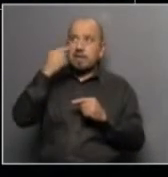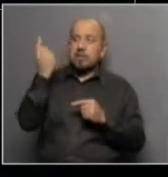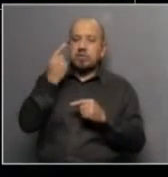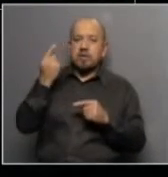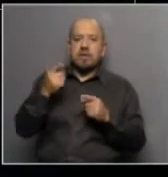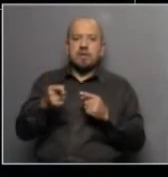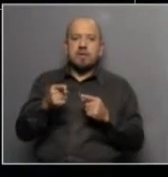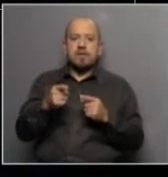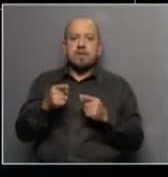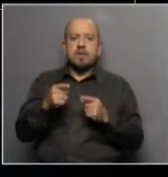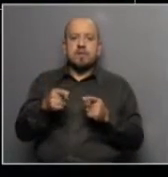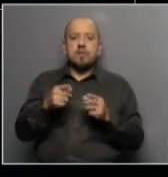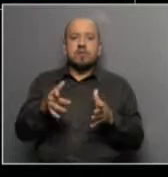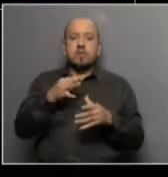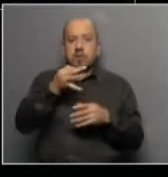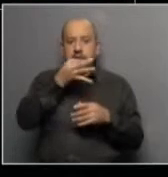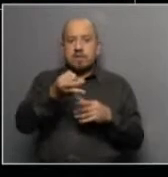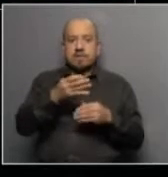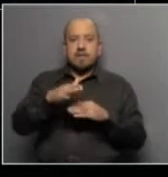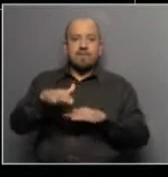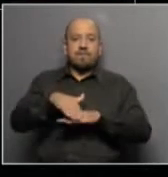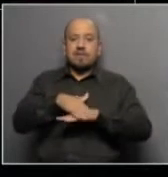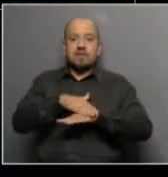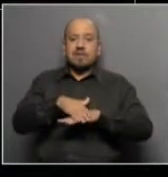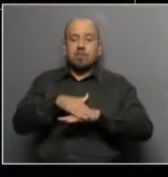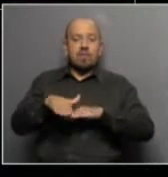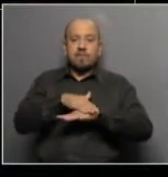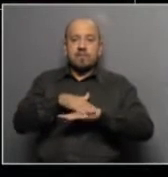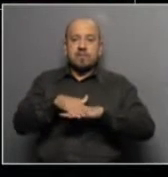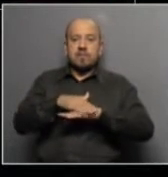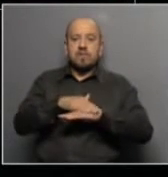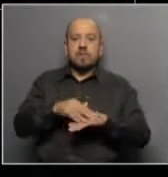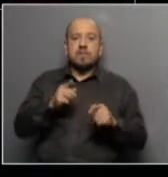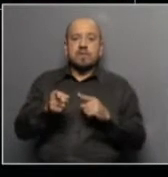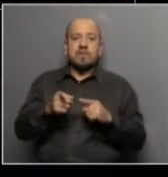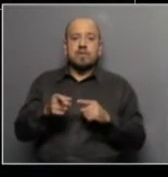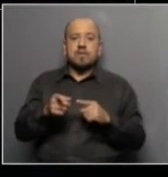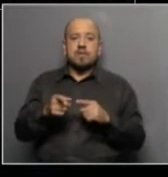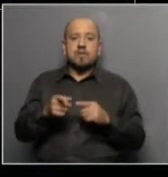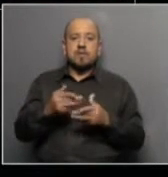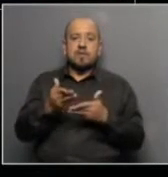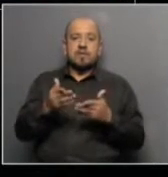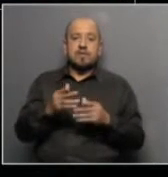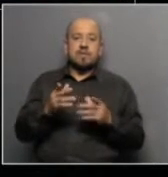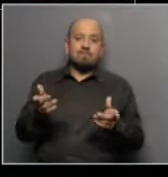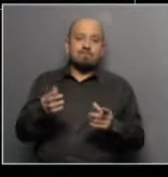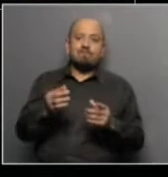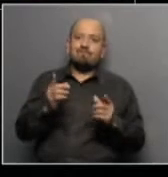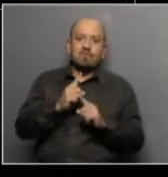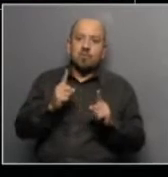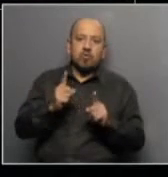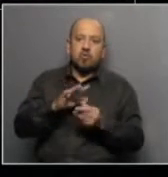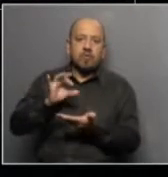internacionales, la recomendación básica de piso, digamos, mínimo, es justamente evitar